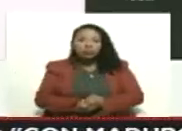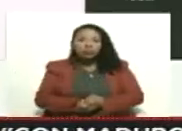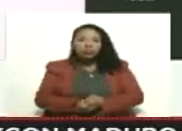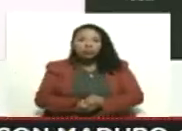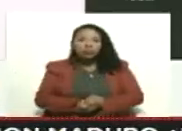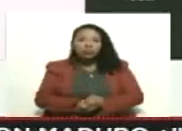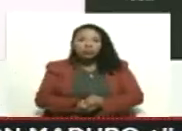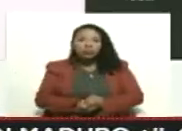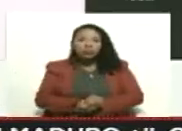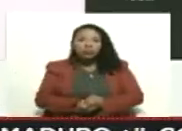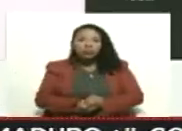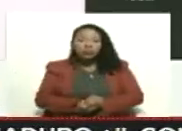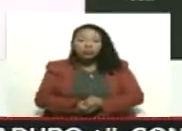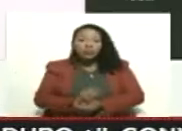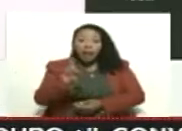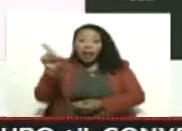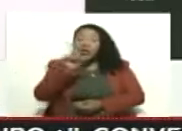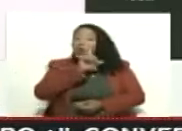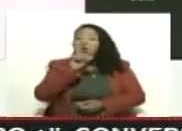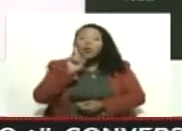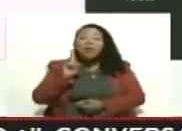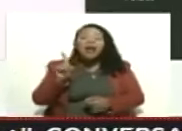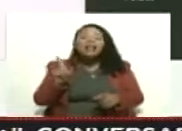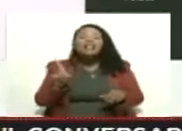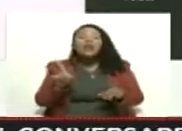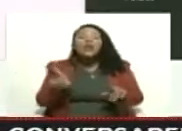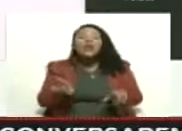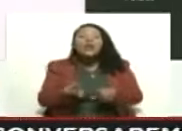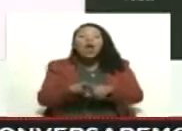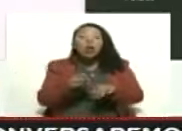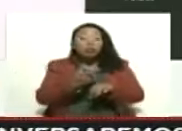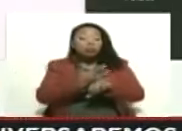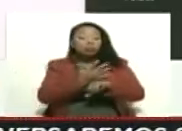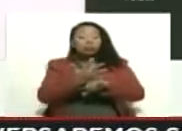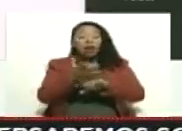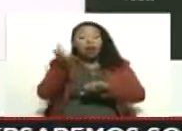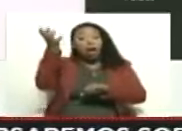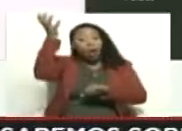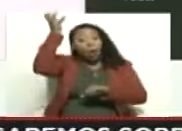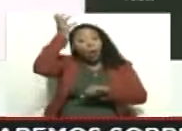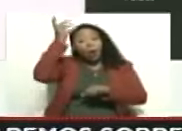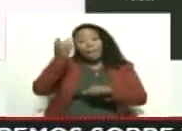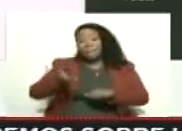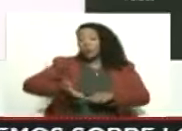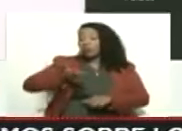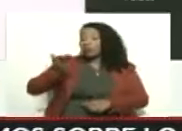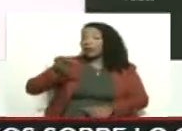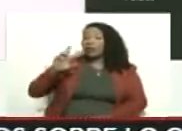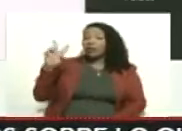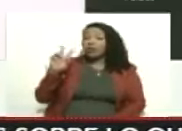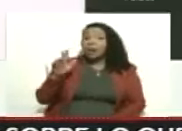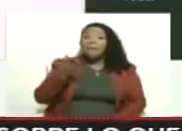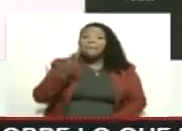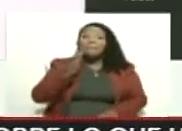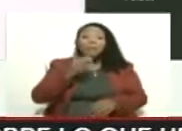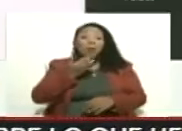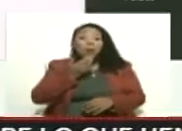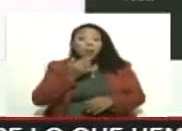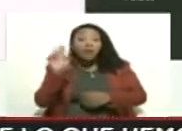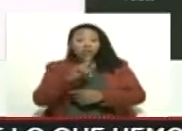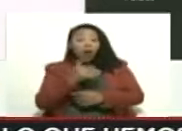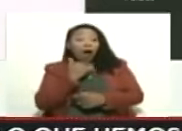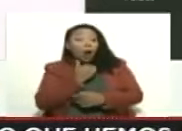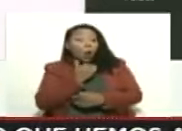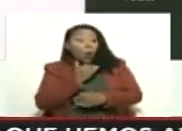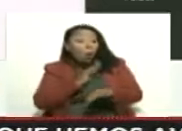somos con lo que llaman ellos la Joya de la corona saben que si Ocurre algo en Venezuela